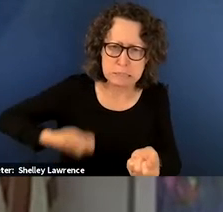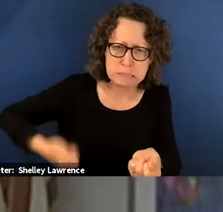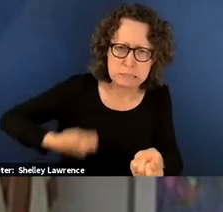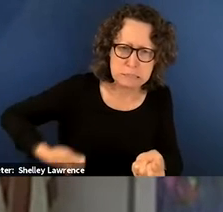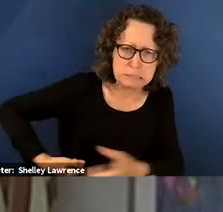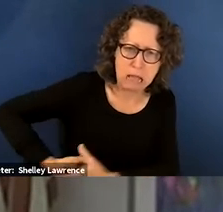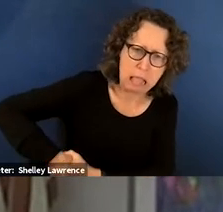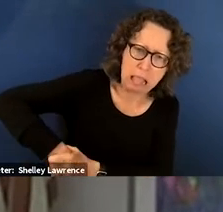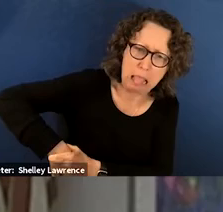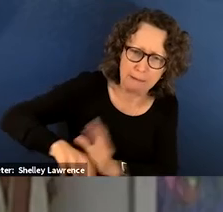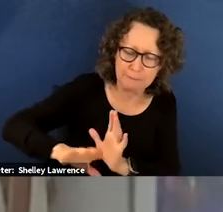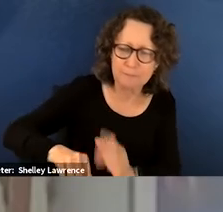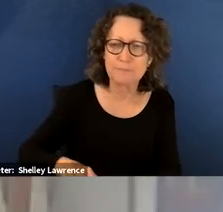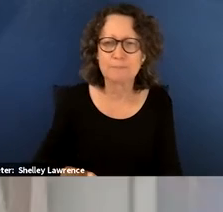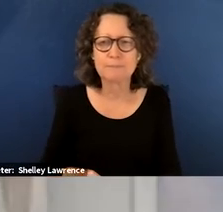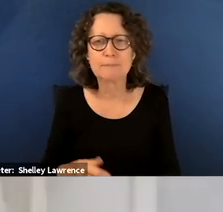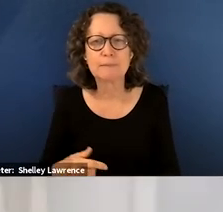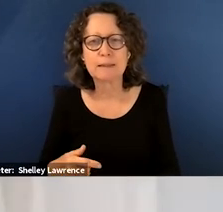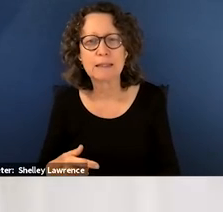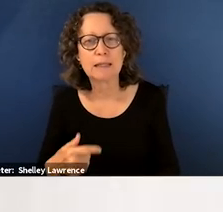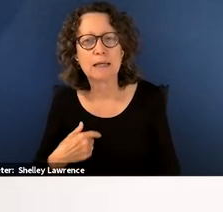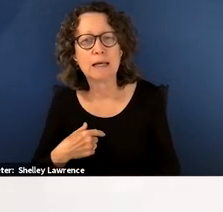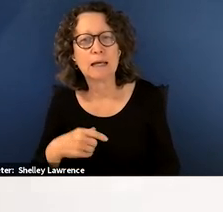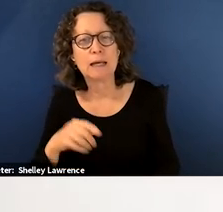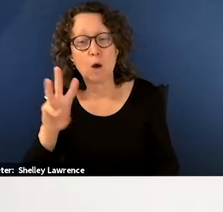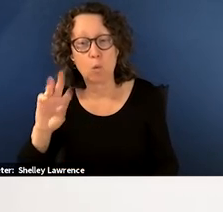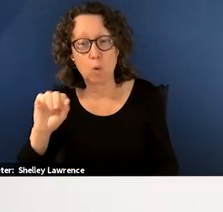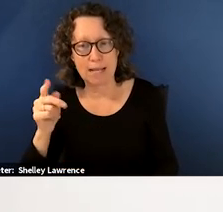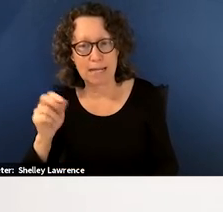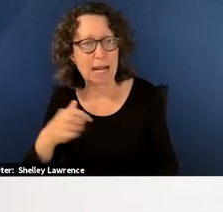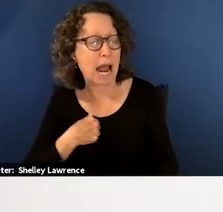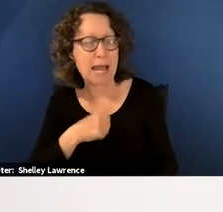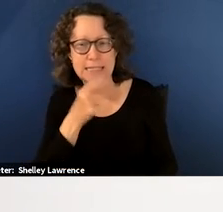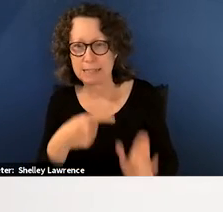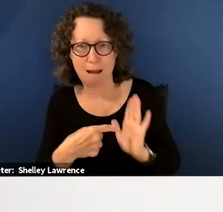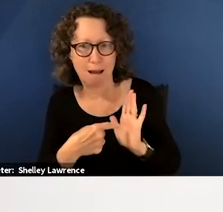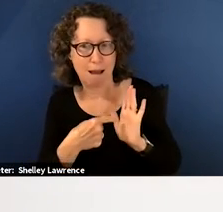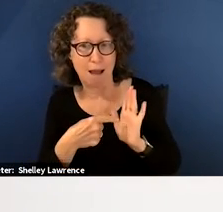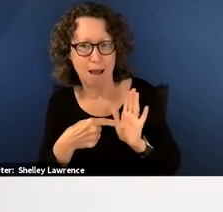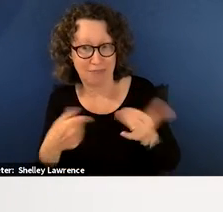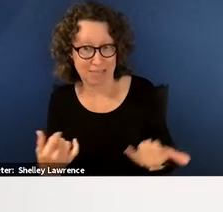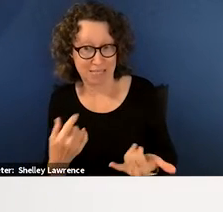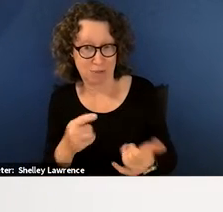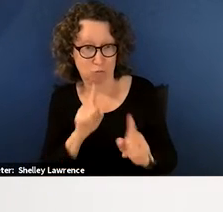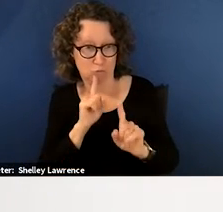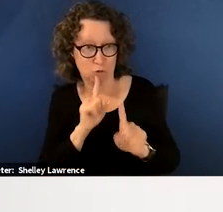Gracias, señora Muñez. Y quiero decir, no resalté las clínicas de vacunación